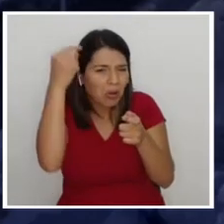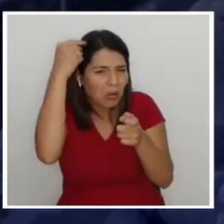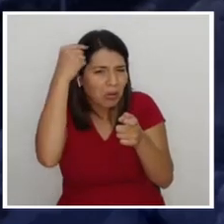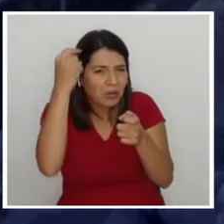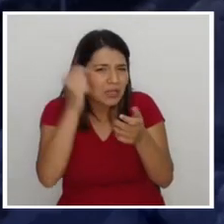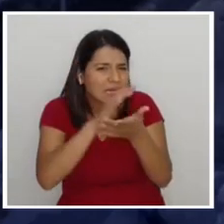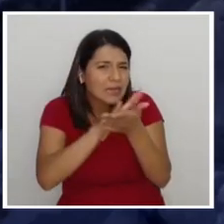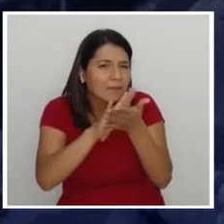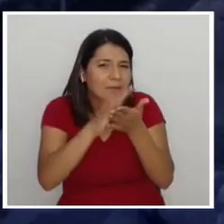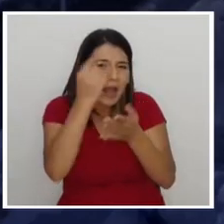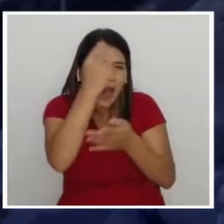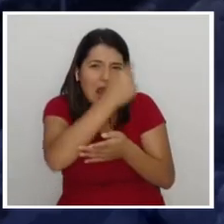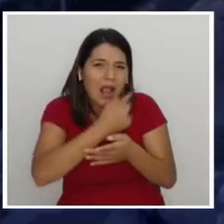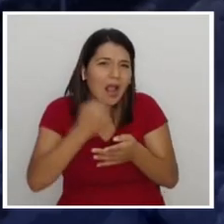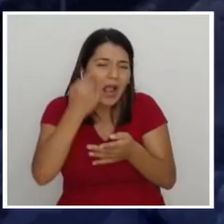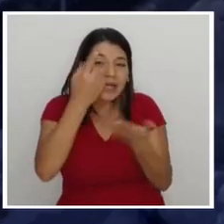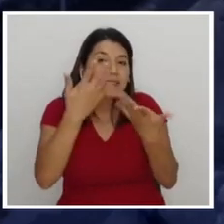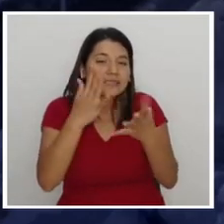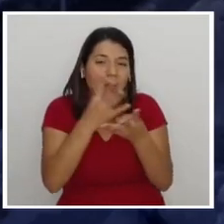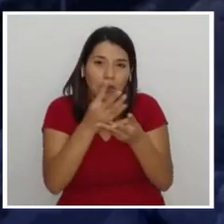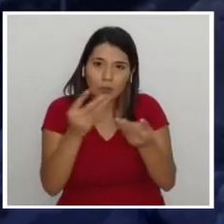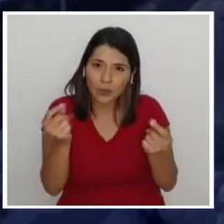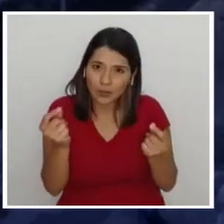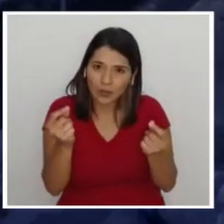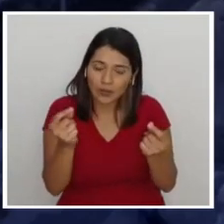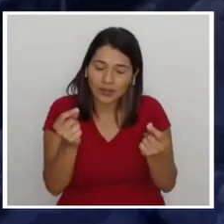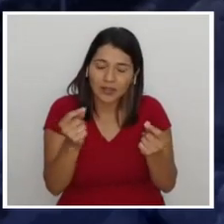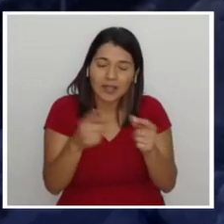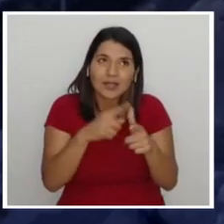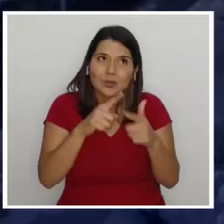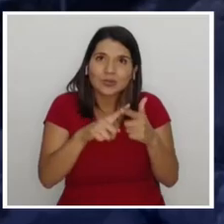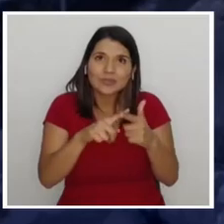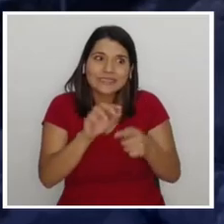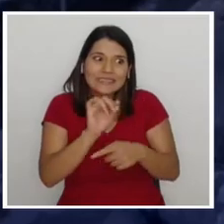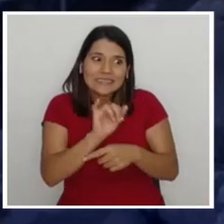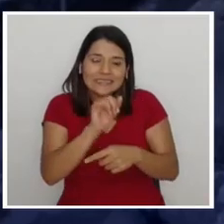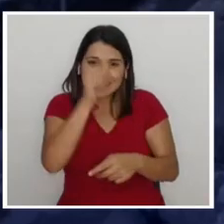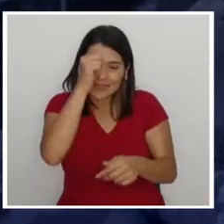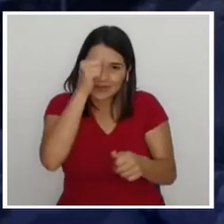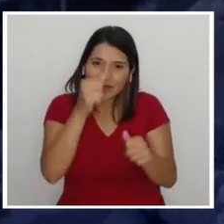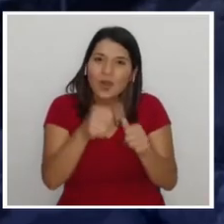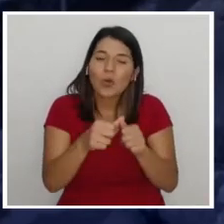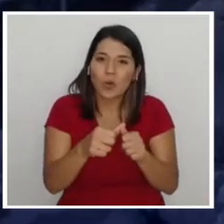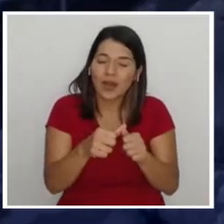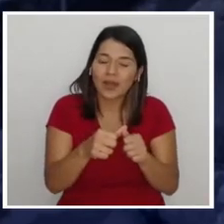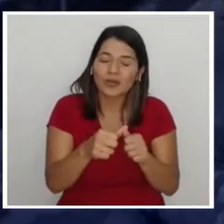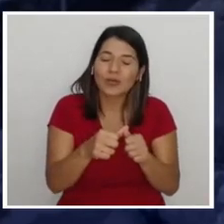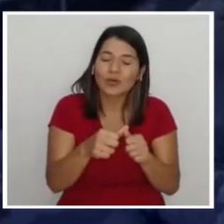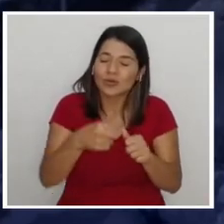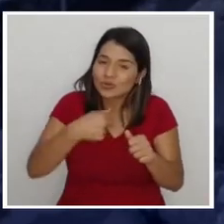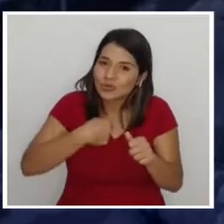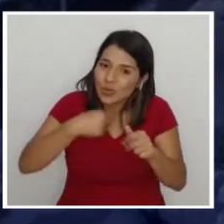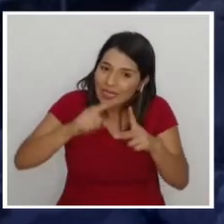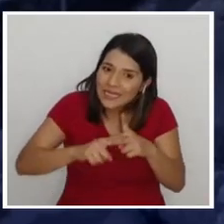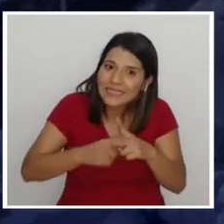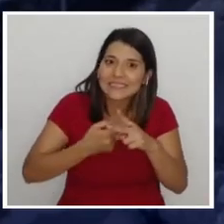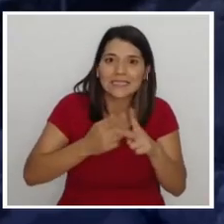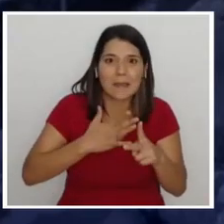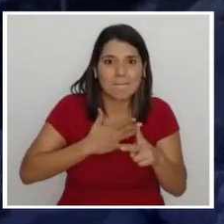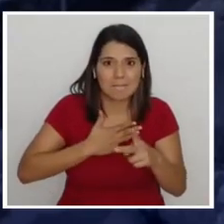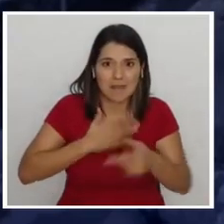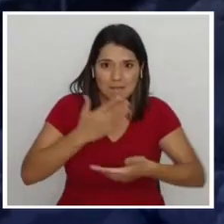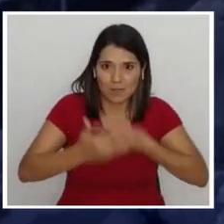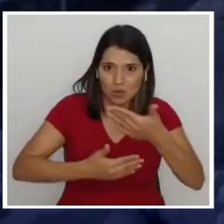solucionaba. Y ese es el recuerdo donde inicia mi proceso, mi estilo de